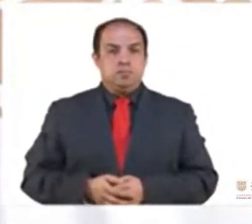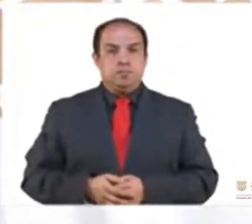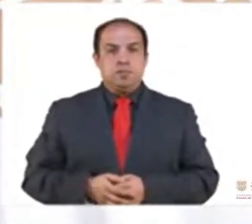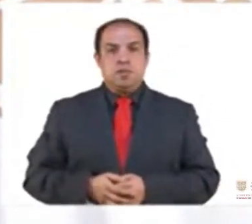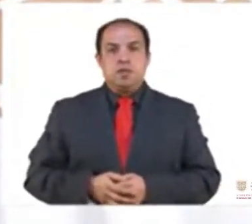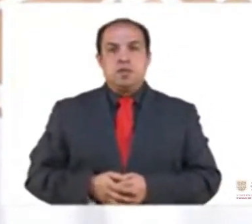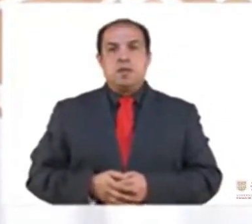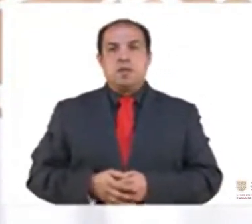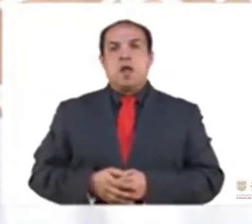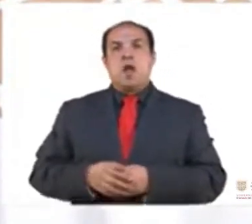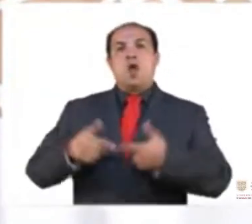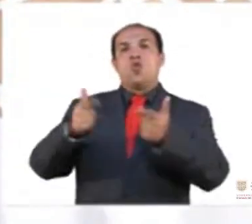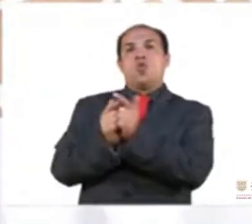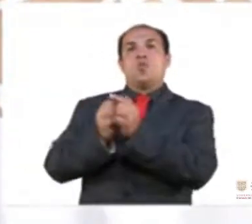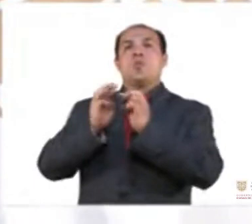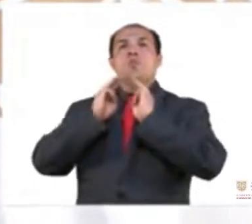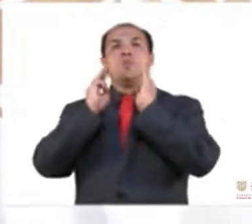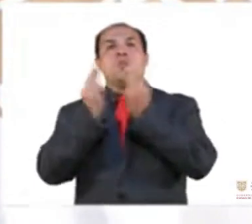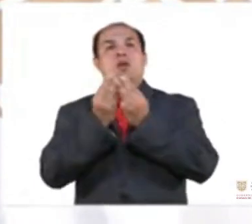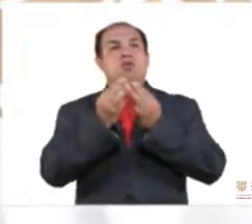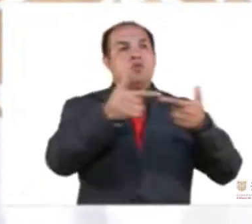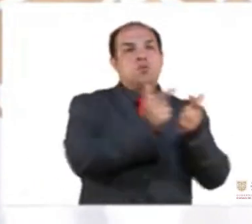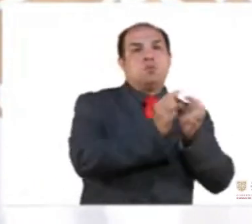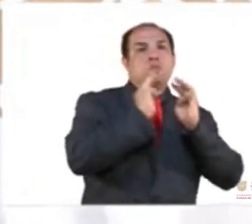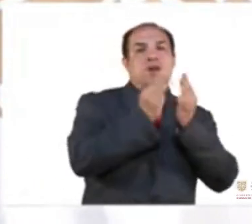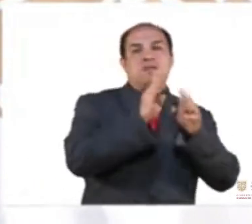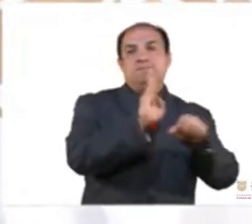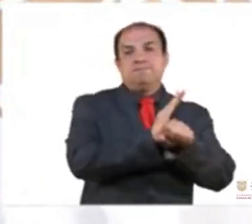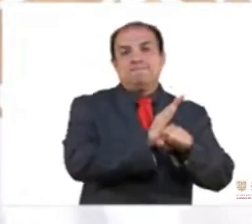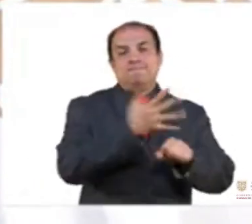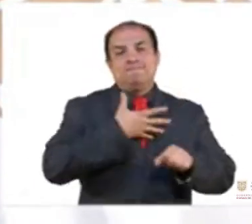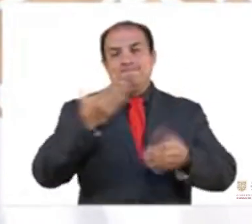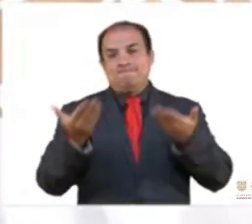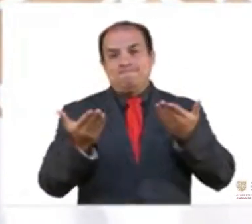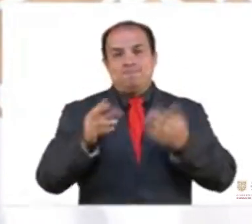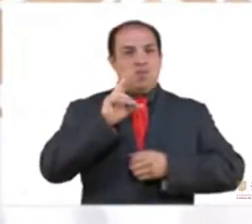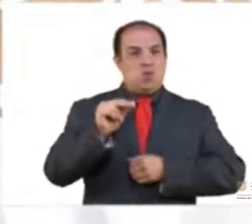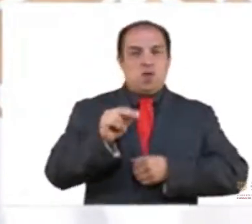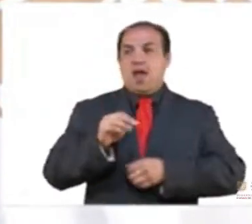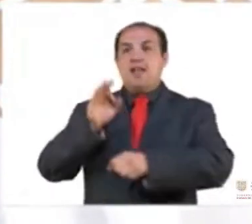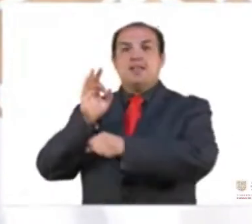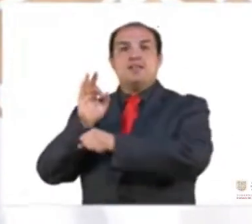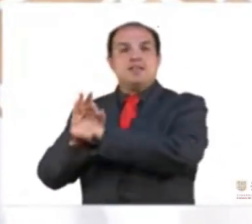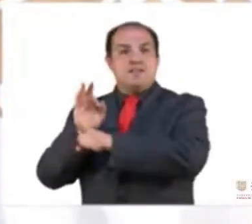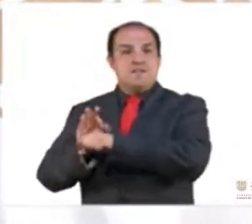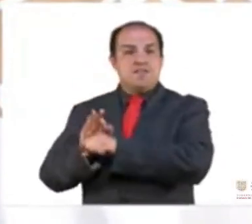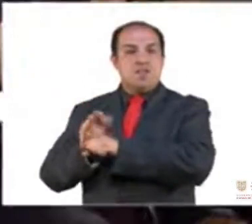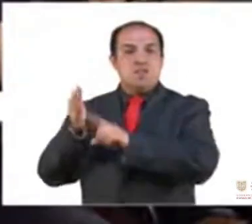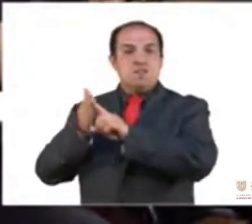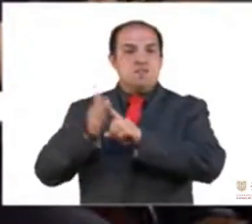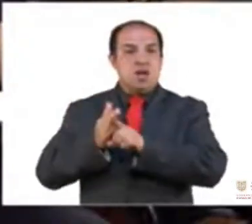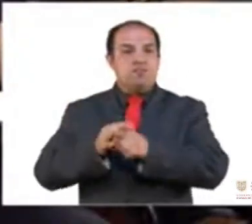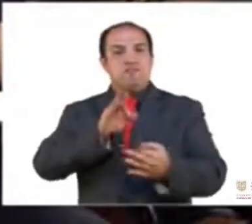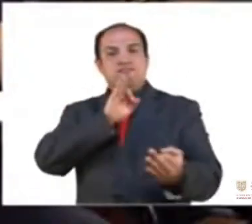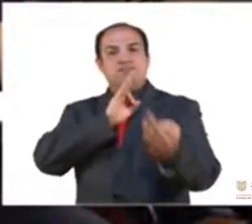beneficios de un cártel frente a otro, sino va a haber la defensa de las causas para afrontar la delincuencia